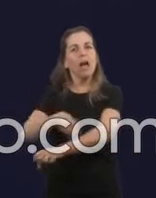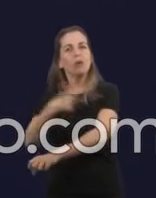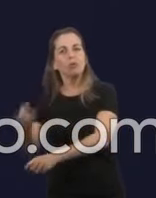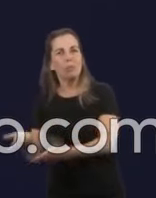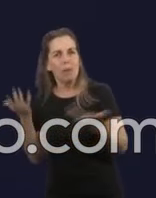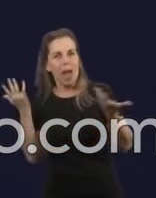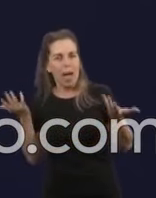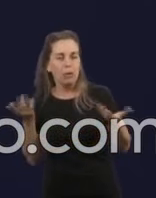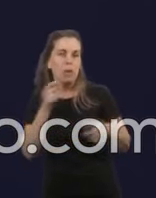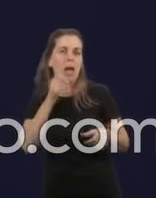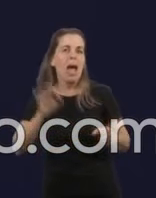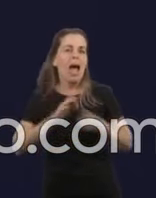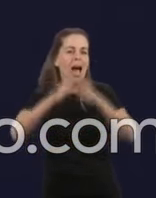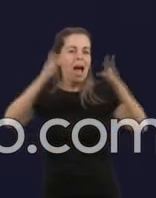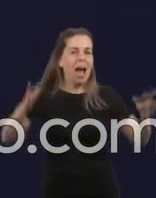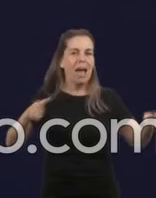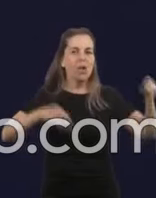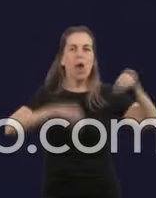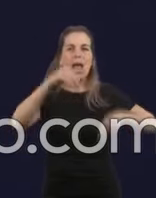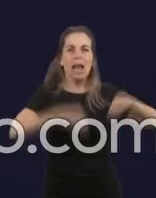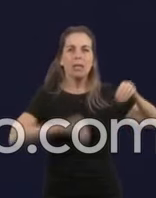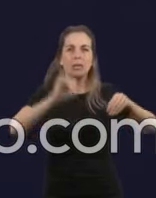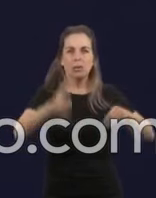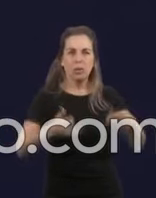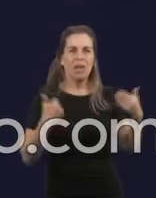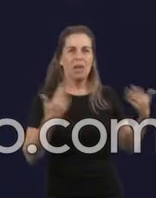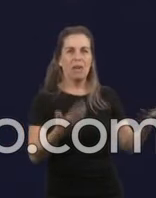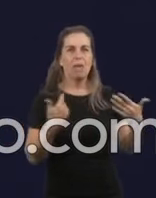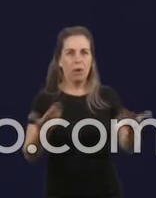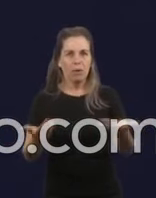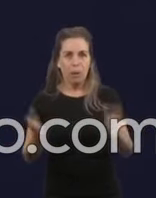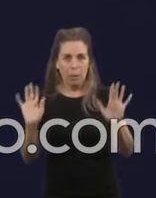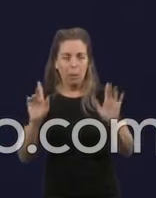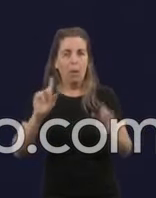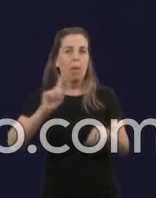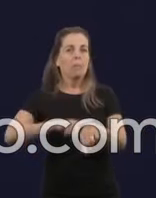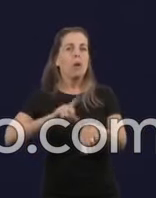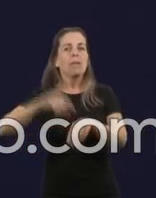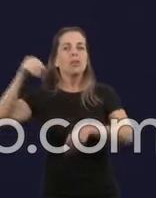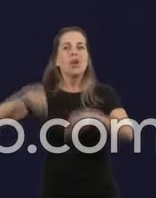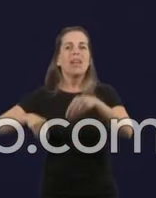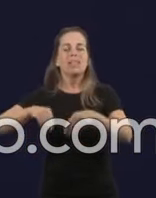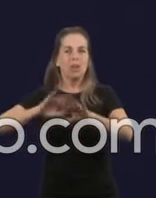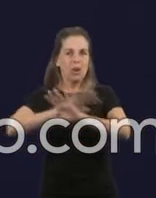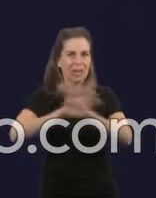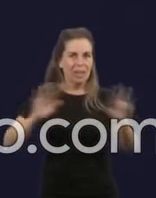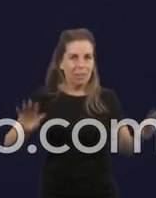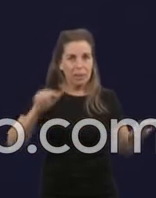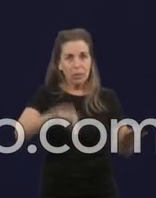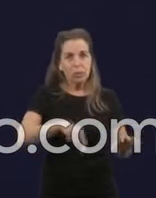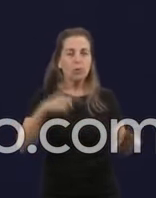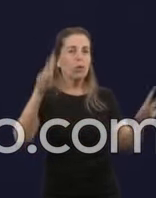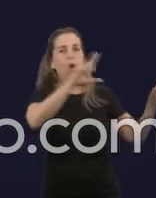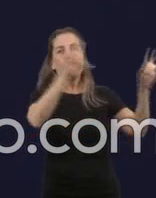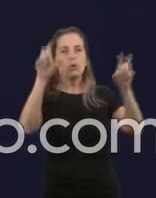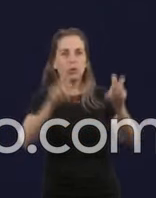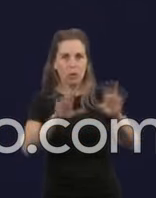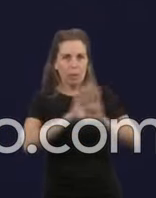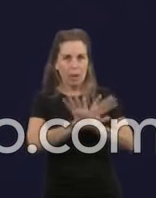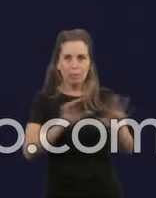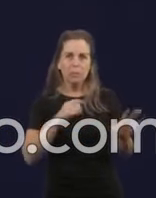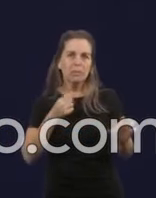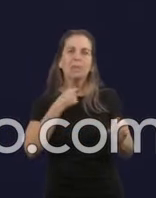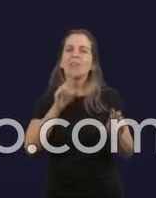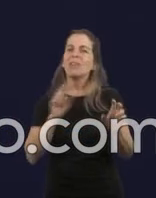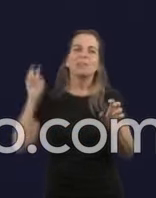un año electoral actuaban de una forma diferente en un año no electoral nosotros acá vinimos a otra cosa y no nos vamos a saltear pasos porque